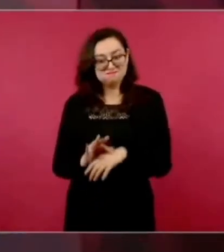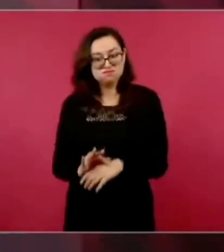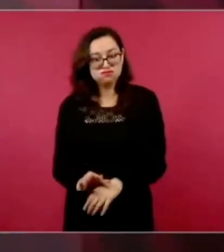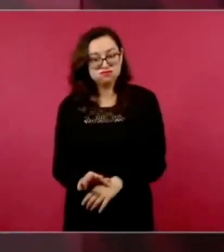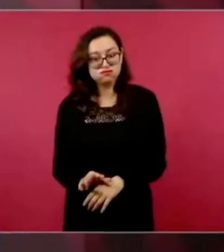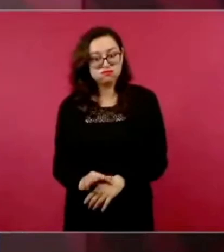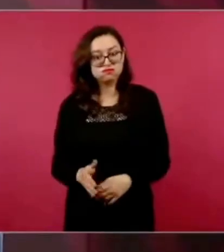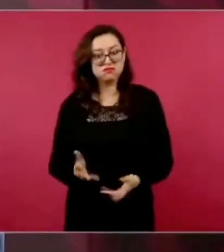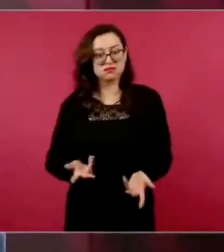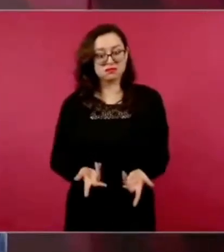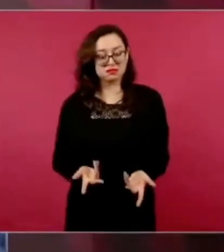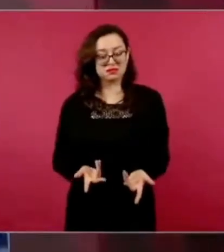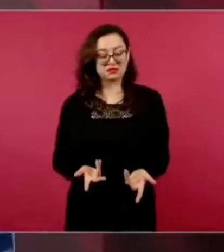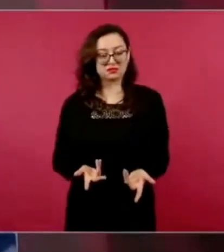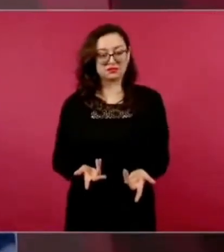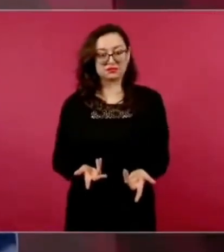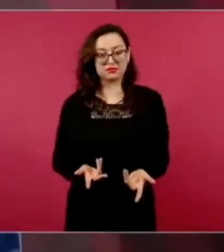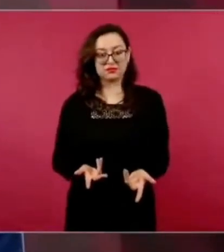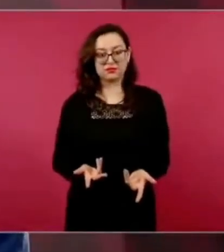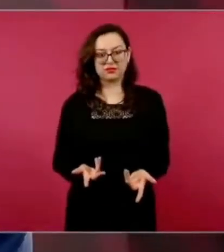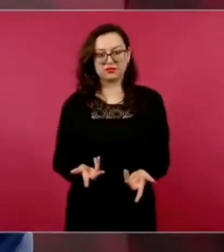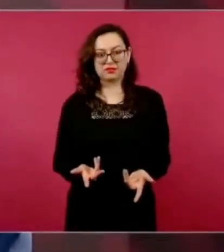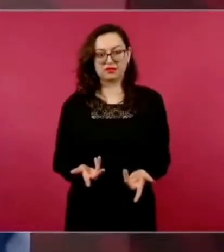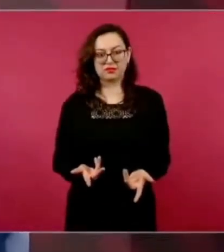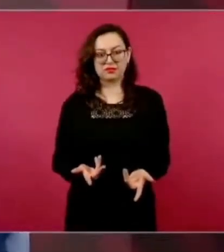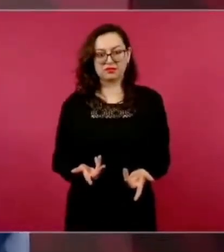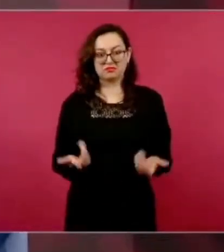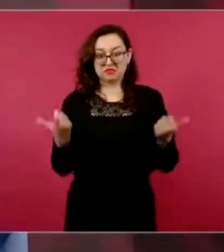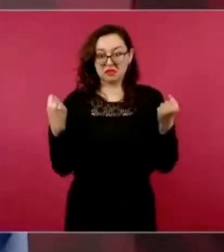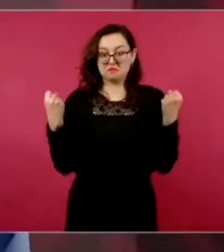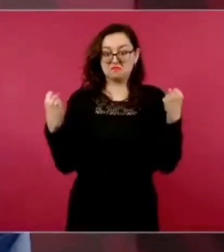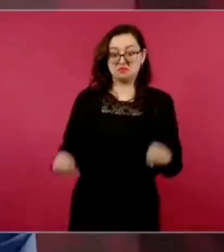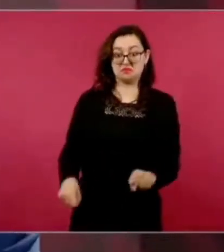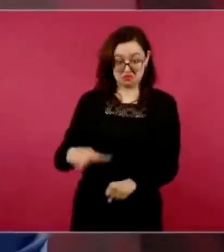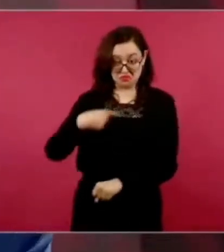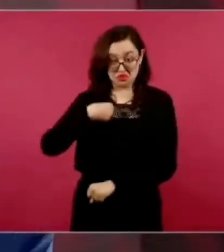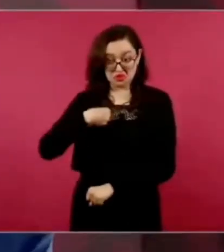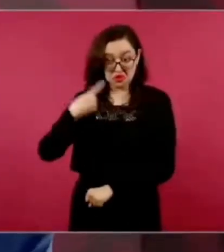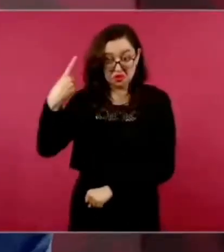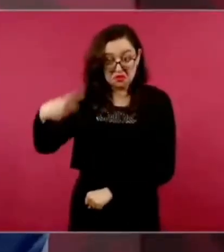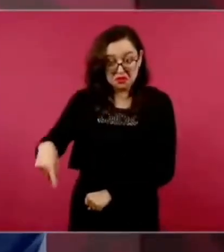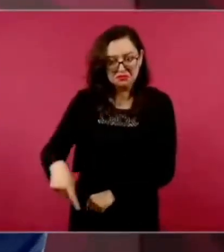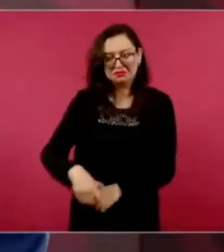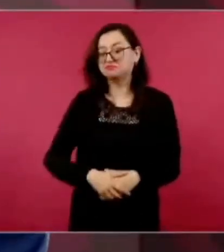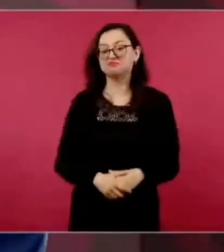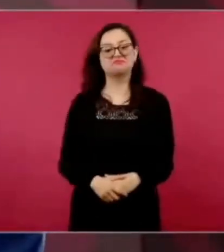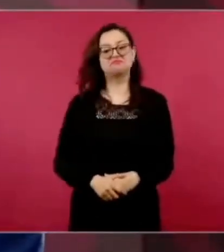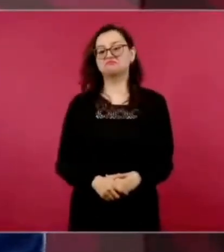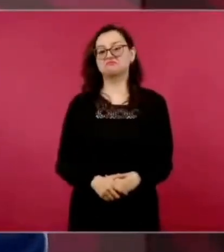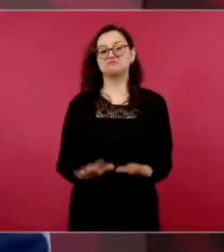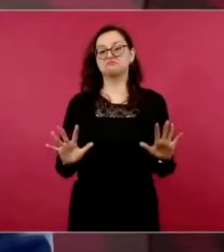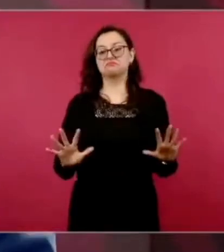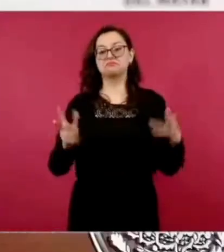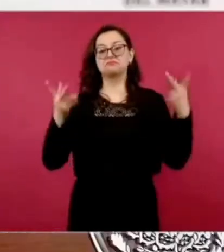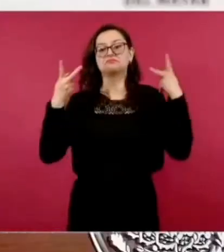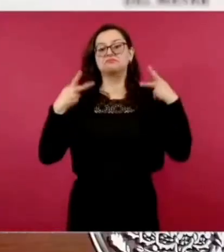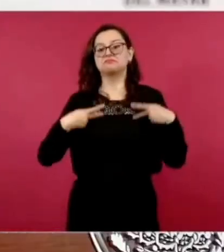y no es ninguna imposición. ¿Quién va a decidir? El pueblo.